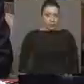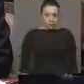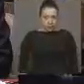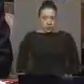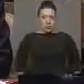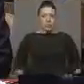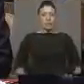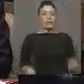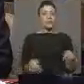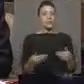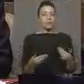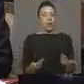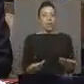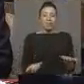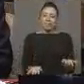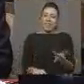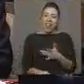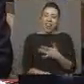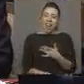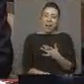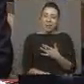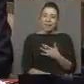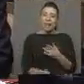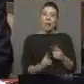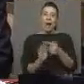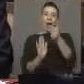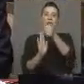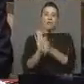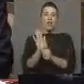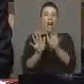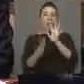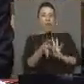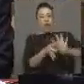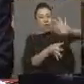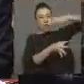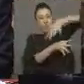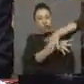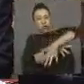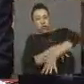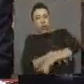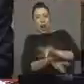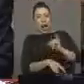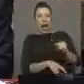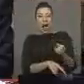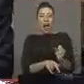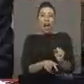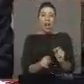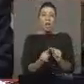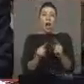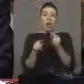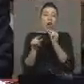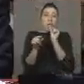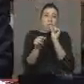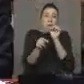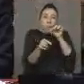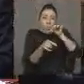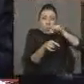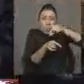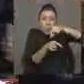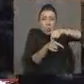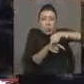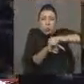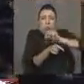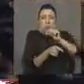presidente, hoy día es lamentable. Aquella postal del Salto del Laja es apenas un pequeño hilo de agua que cae allí